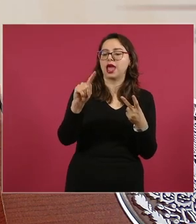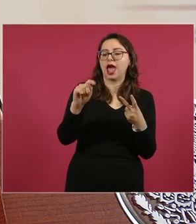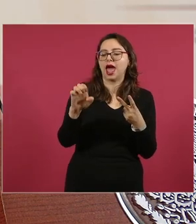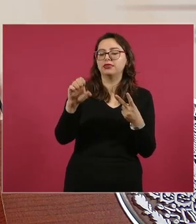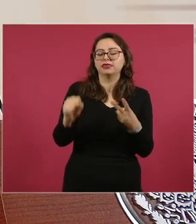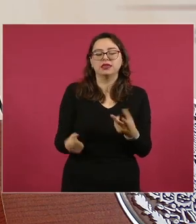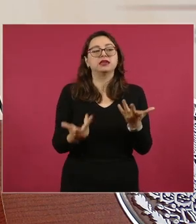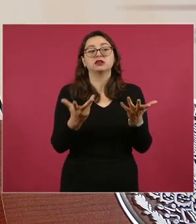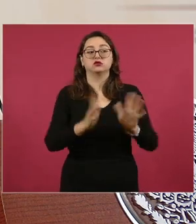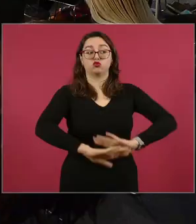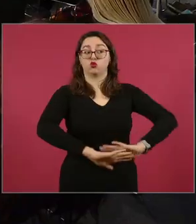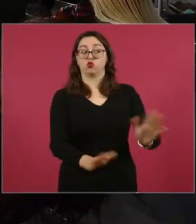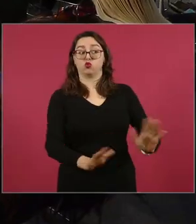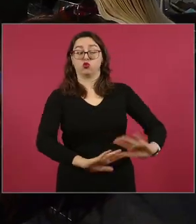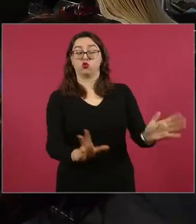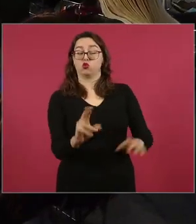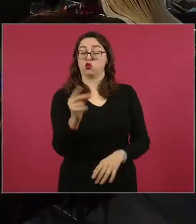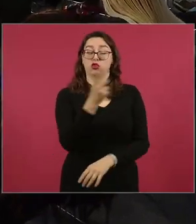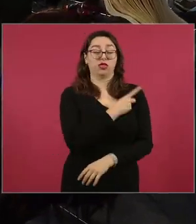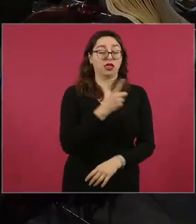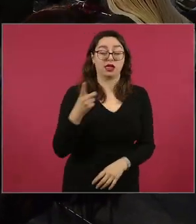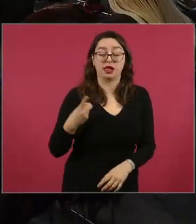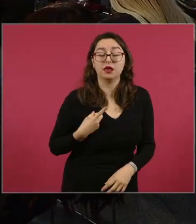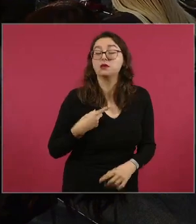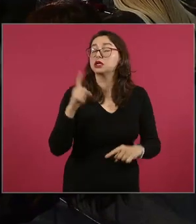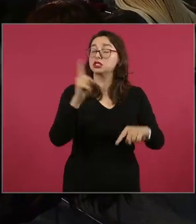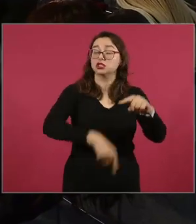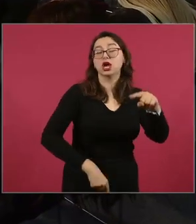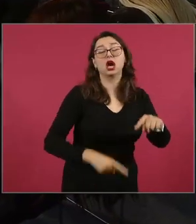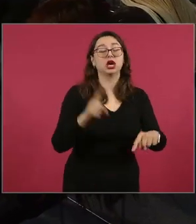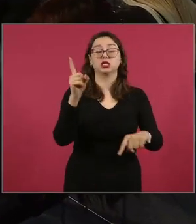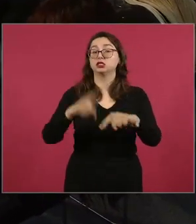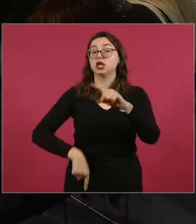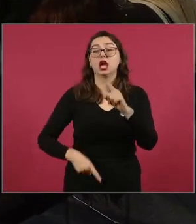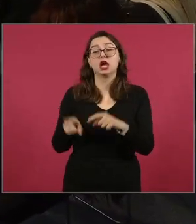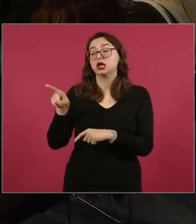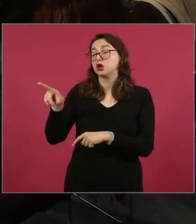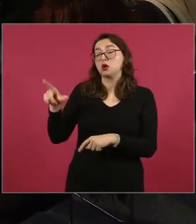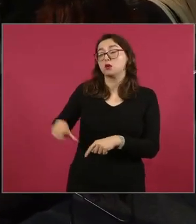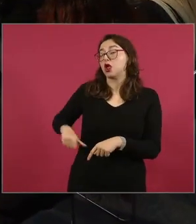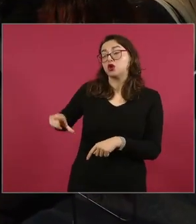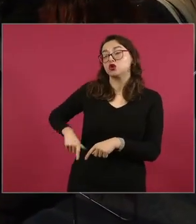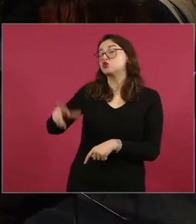Puro cuento. Entonces, antes, ¿quiénes tenían que ver